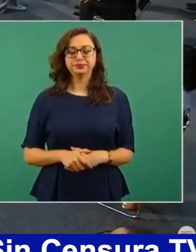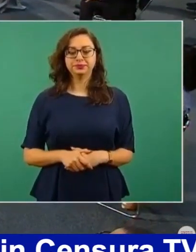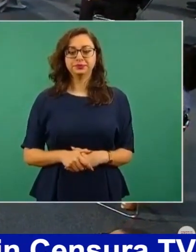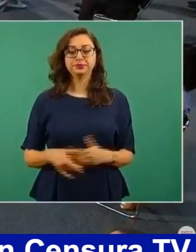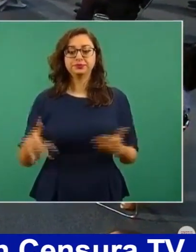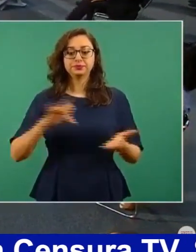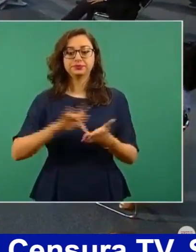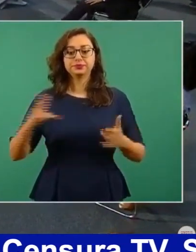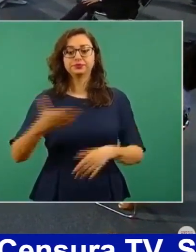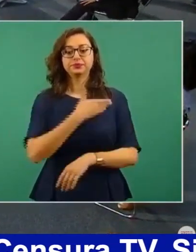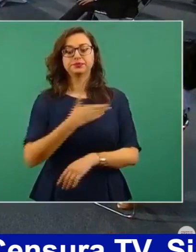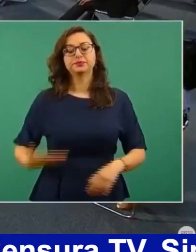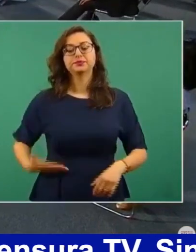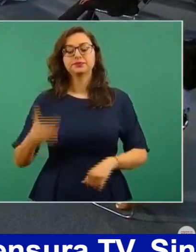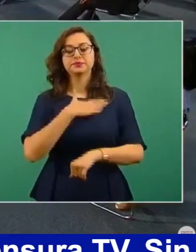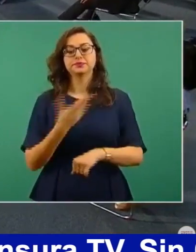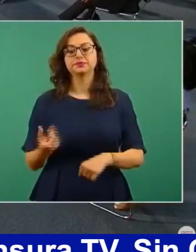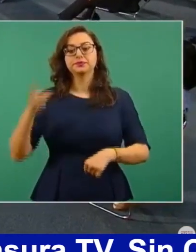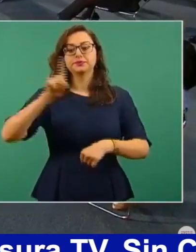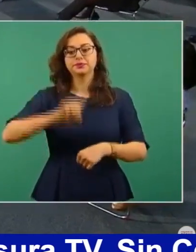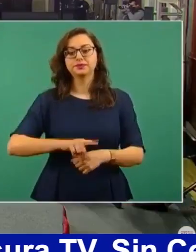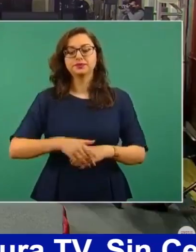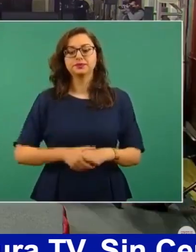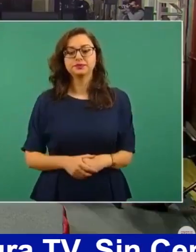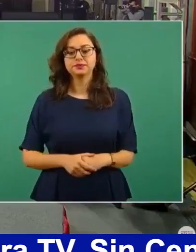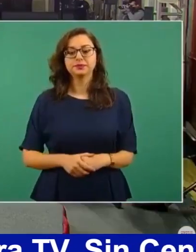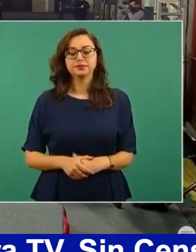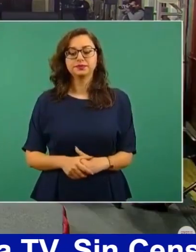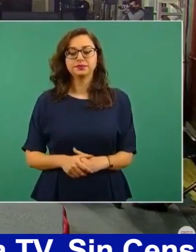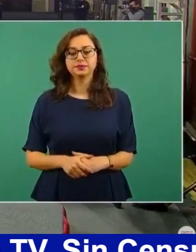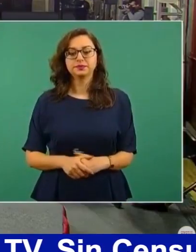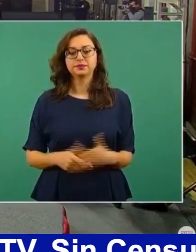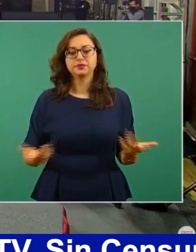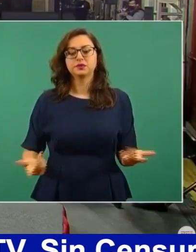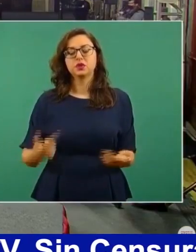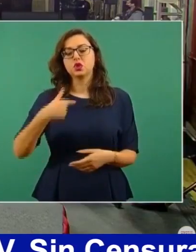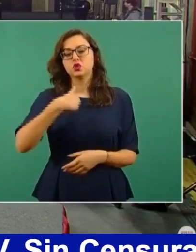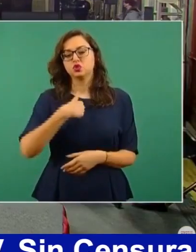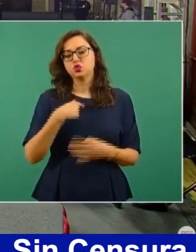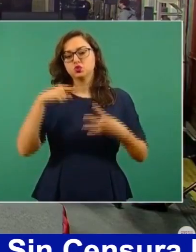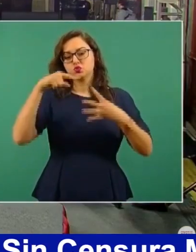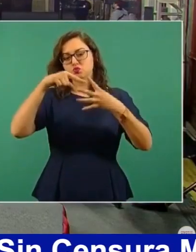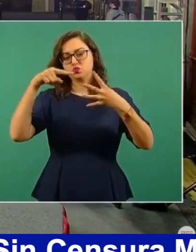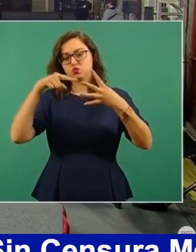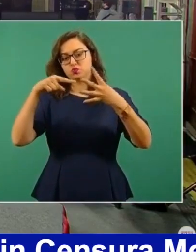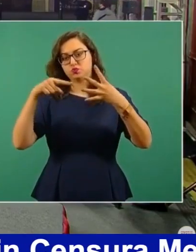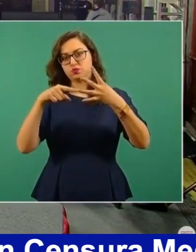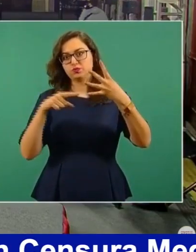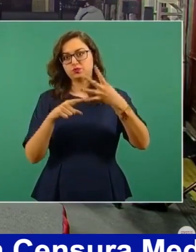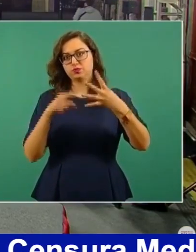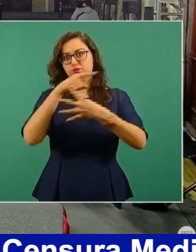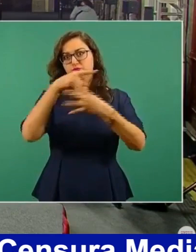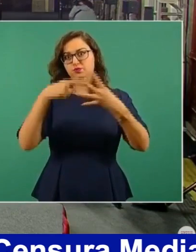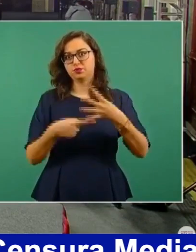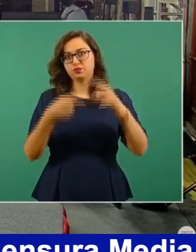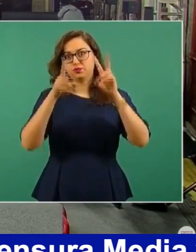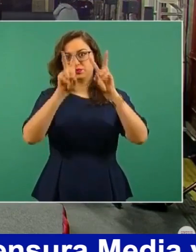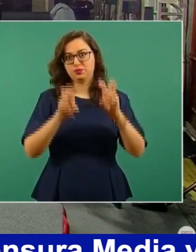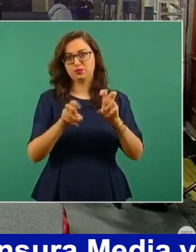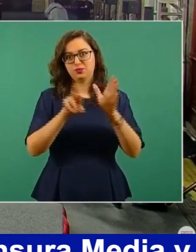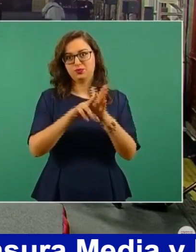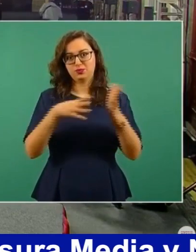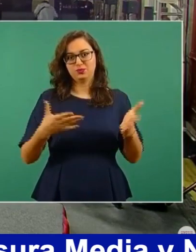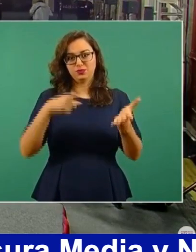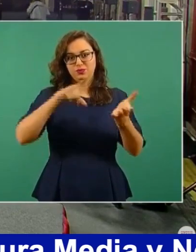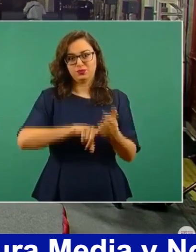Gracias, presidente. Buenos días. Miguel Badillo, de Contralínea. Tengo cuatro temas que preguntarle, presidente, que estamos investigando en la revista. El